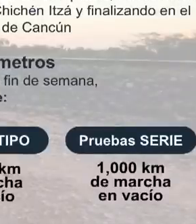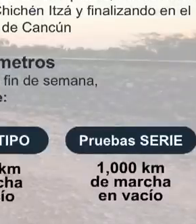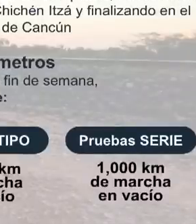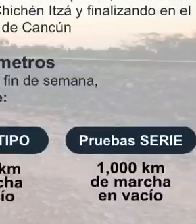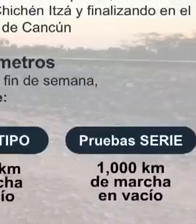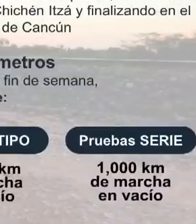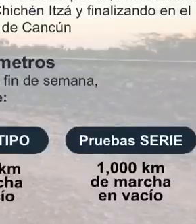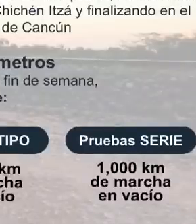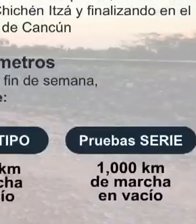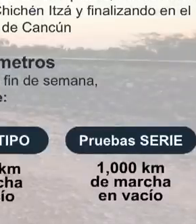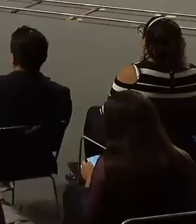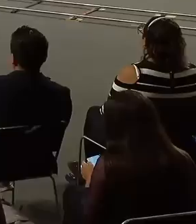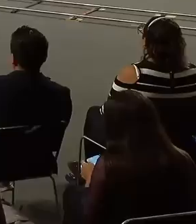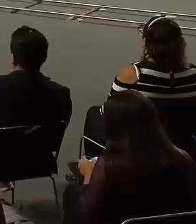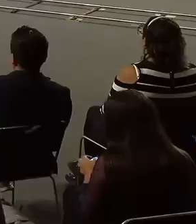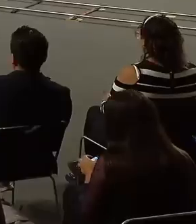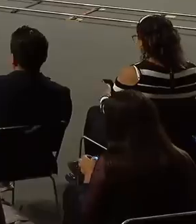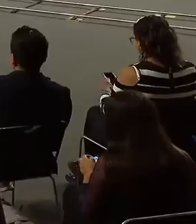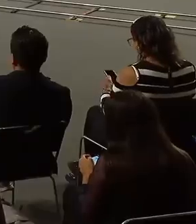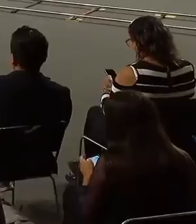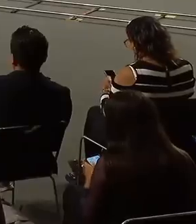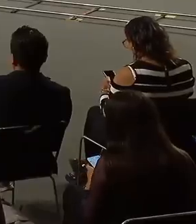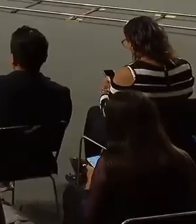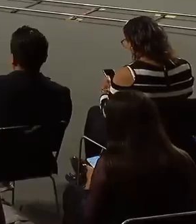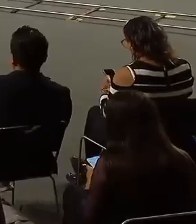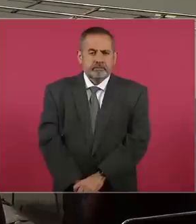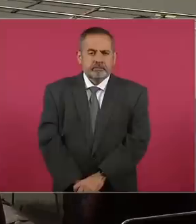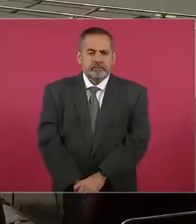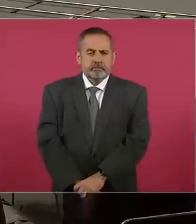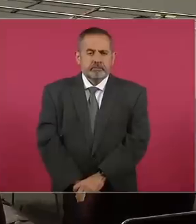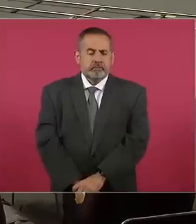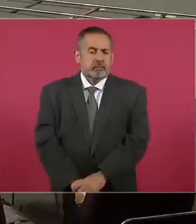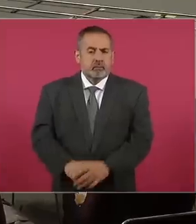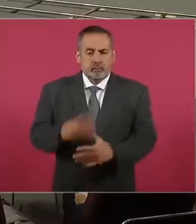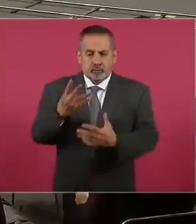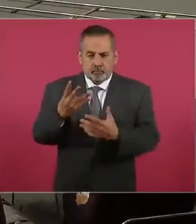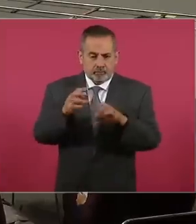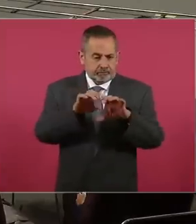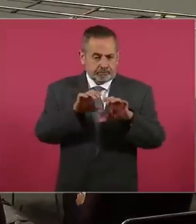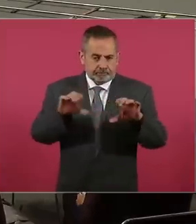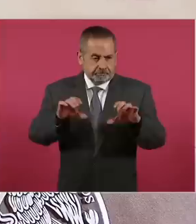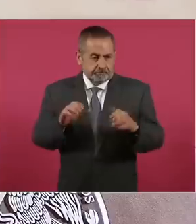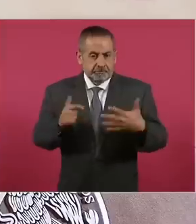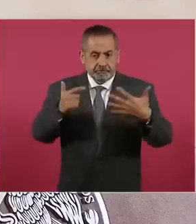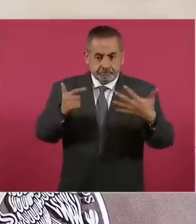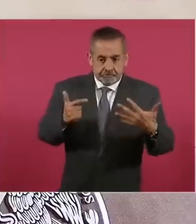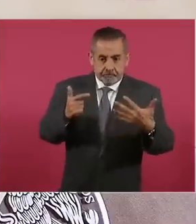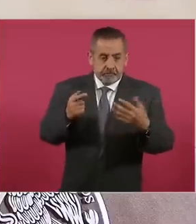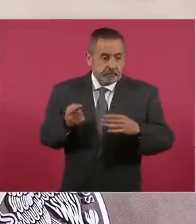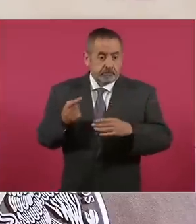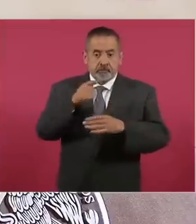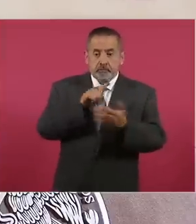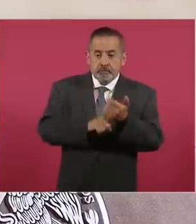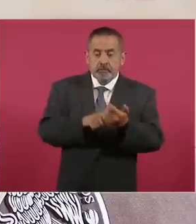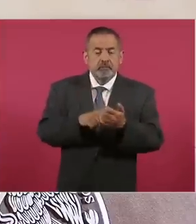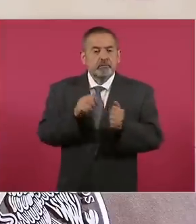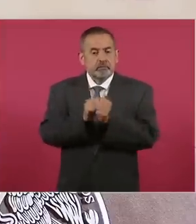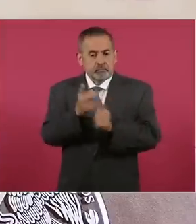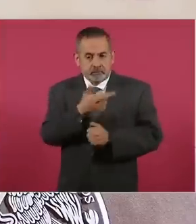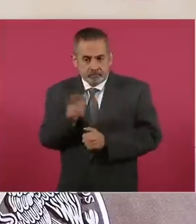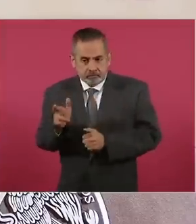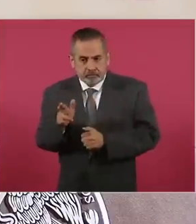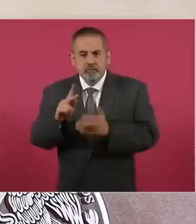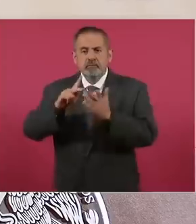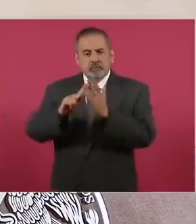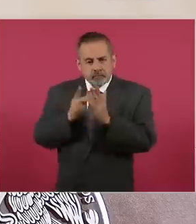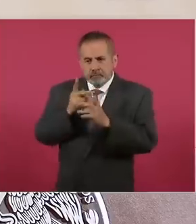decir, el estándar de 4 coches, el estándar de 7 coches, cuando tengamos el tren restaurante o el tren de larga distancia, se vuelven a